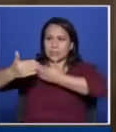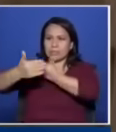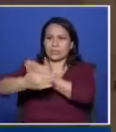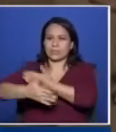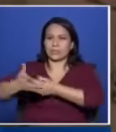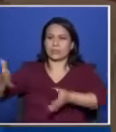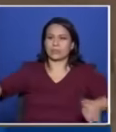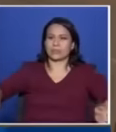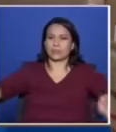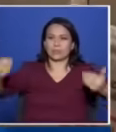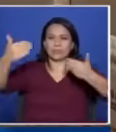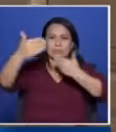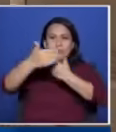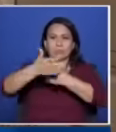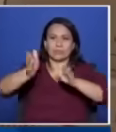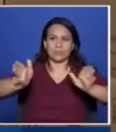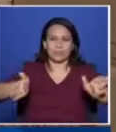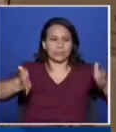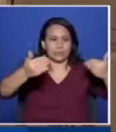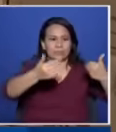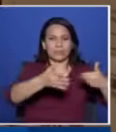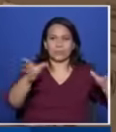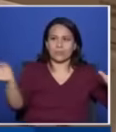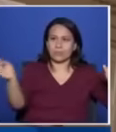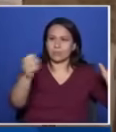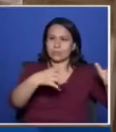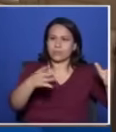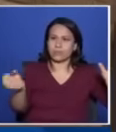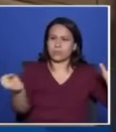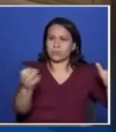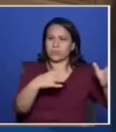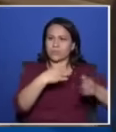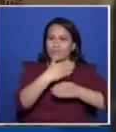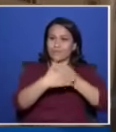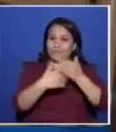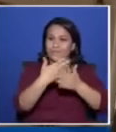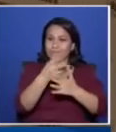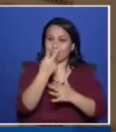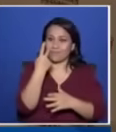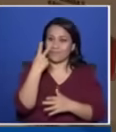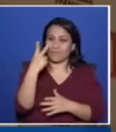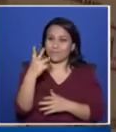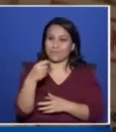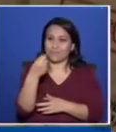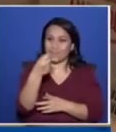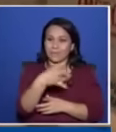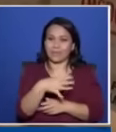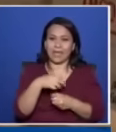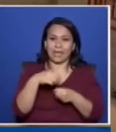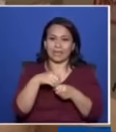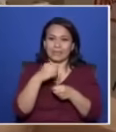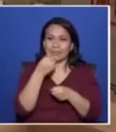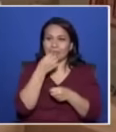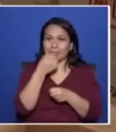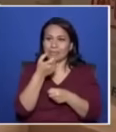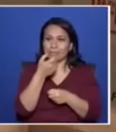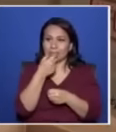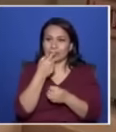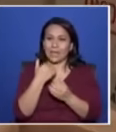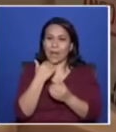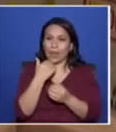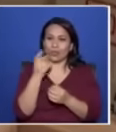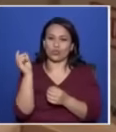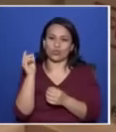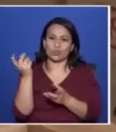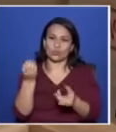que nuevamente son requeridos por la fuerza pública. Ellos vienen acá después de un requerimiento y se llevan las donaciones,